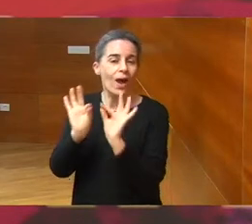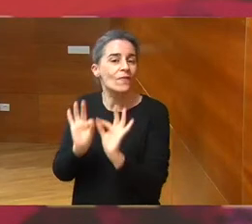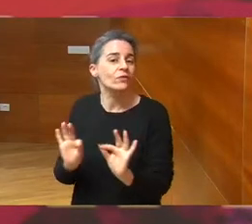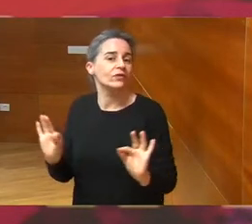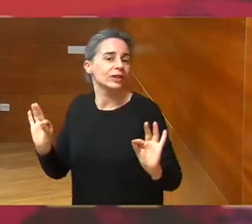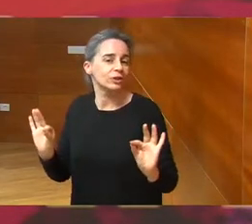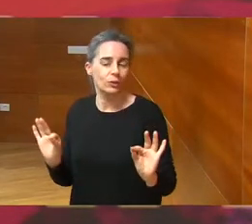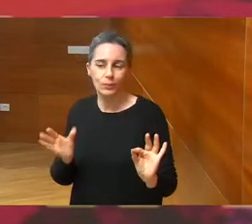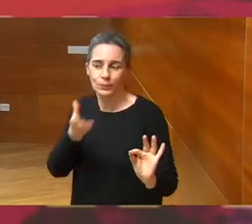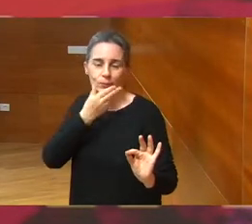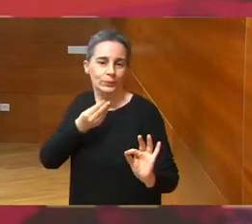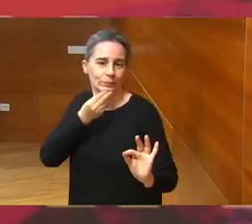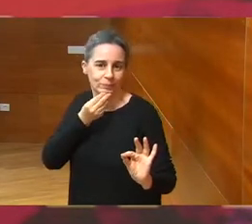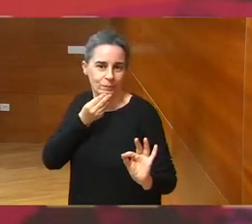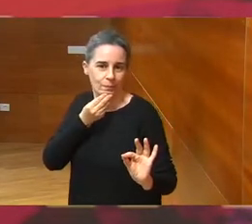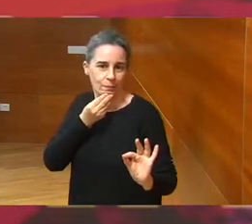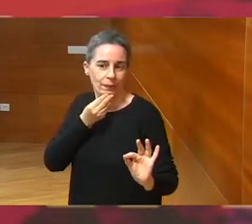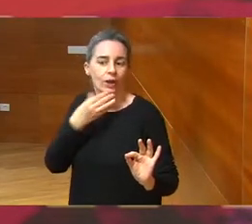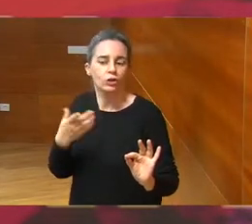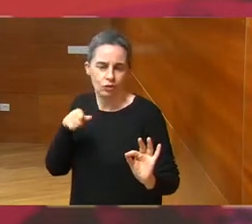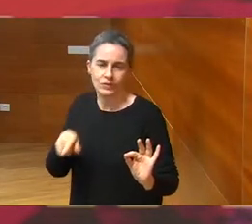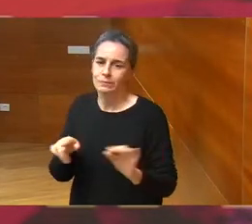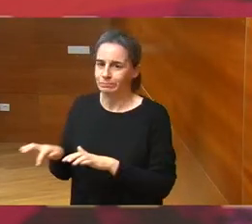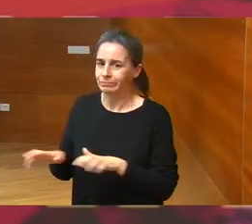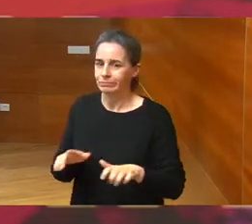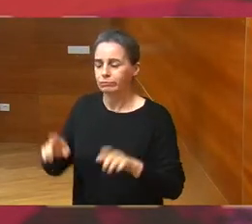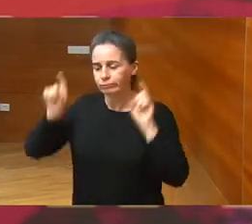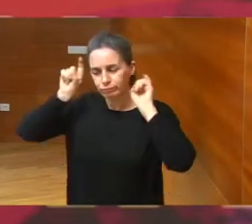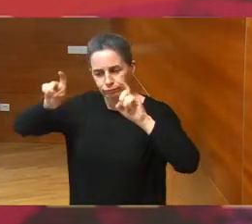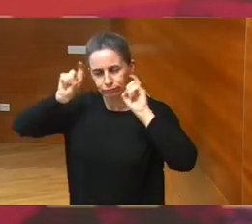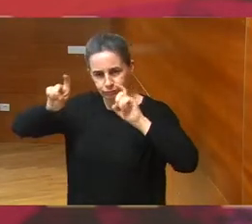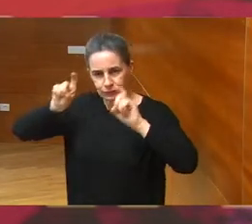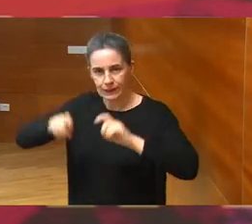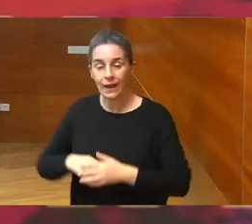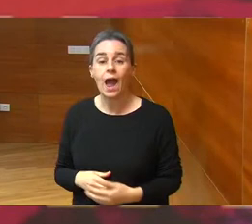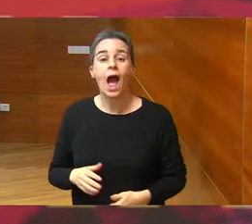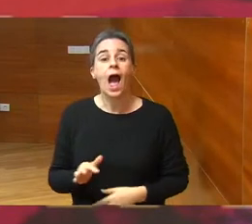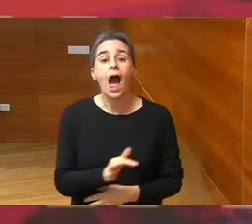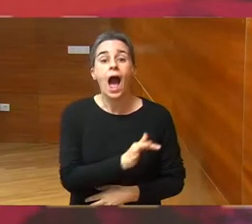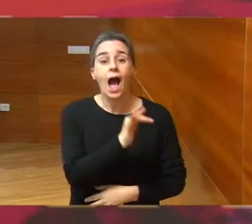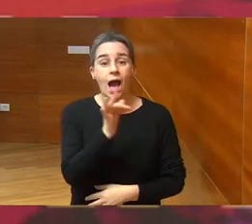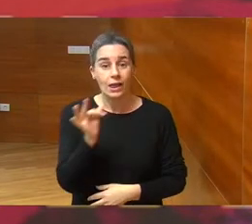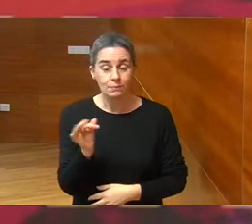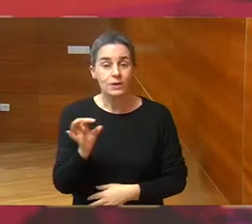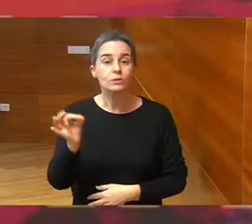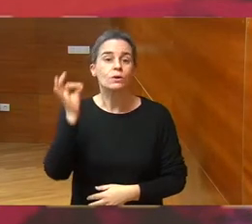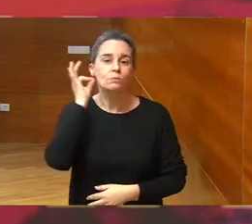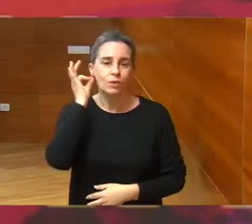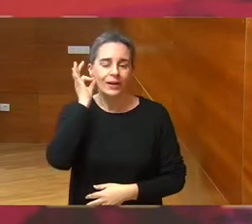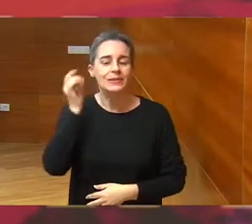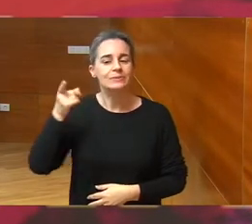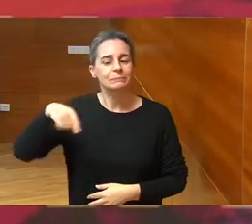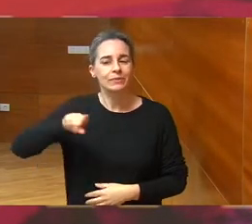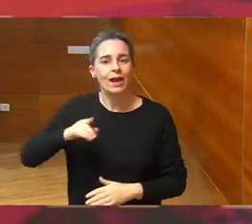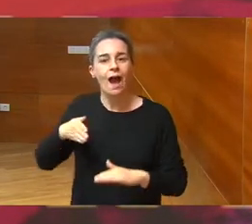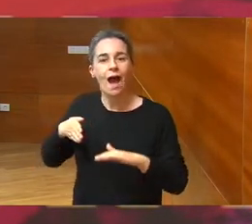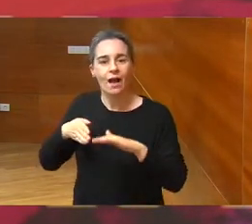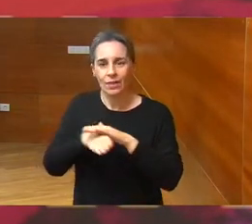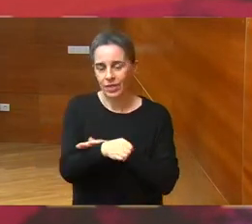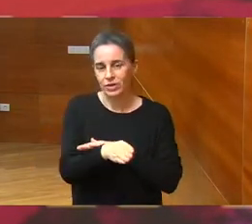era un instrumento más utilizado y además eran muleros que tenían acceso